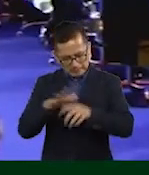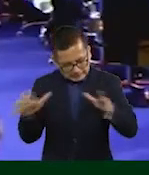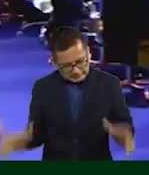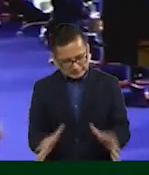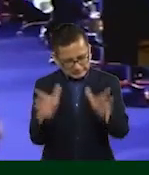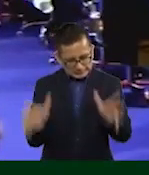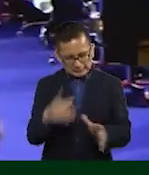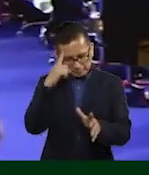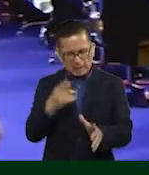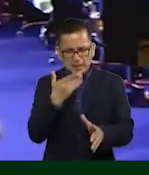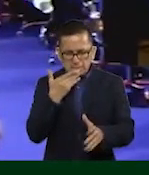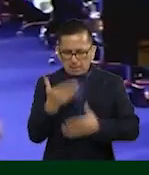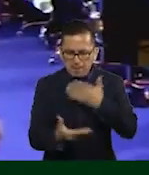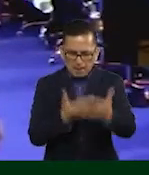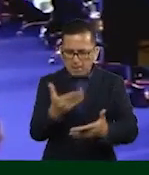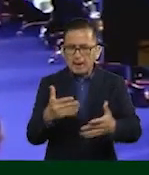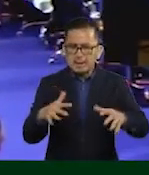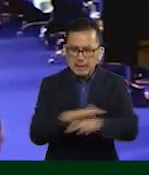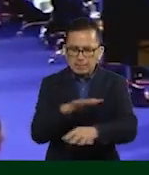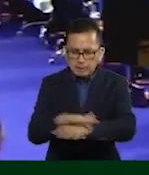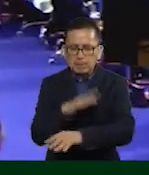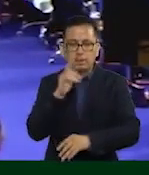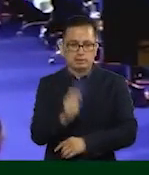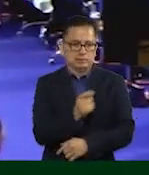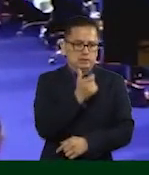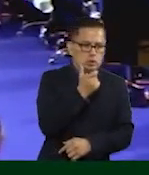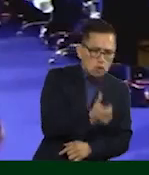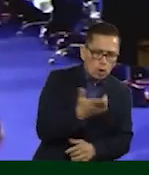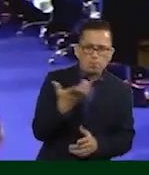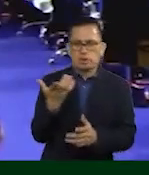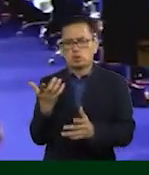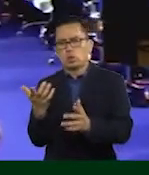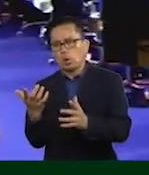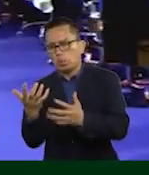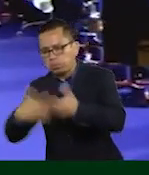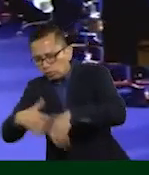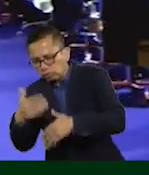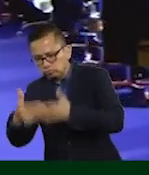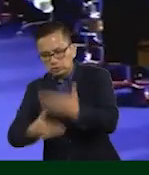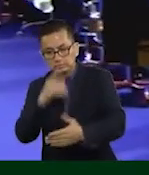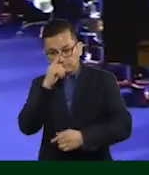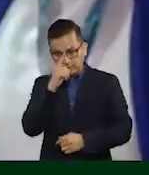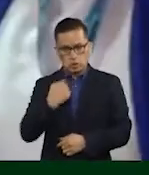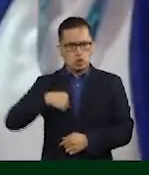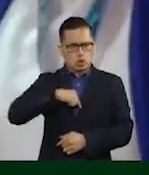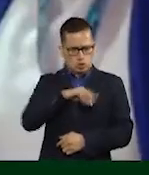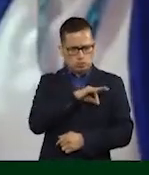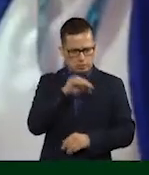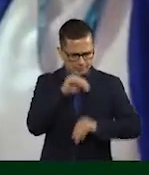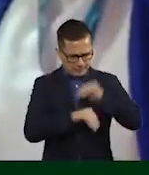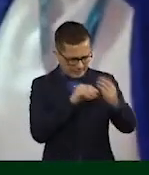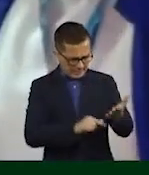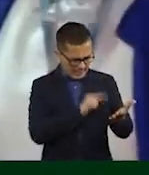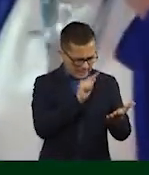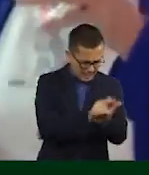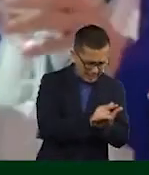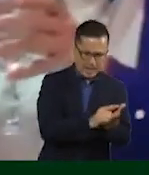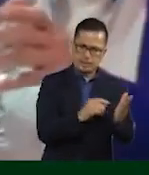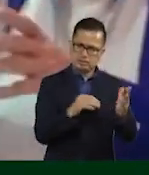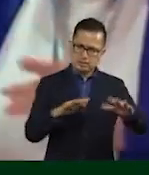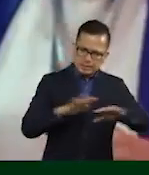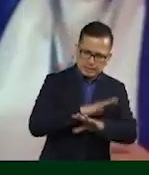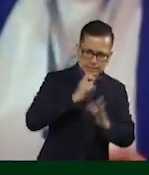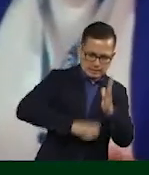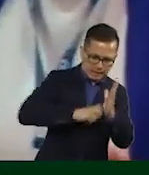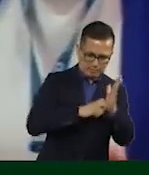proceso económico y el proceso de producción. Si logramos mediante leyes y acciones legislativas